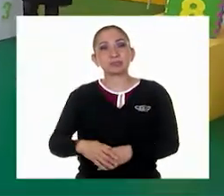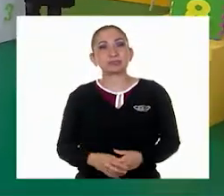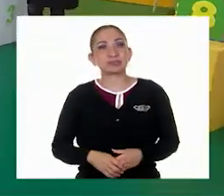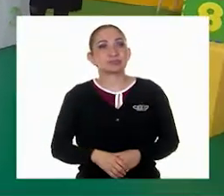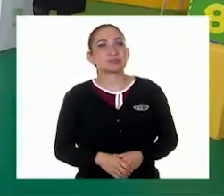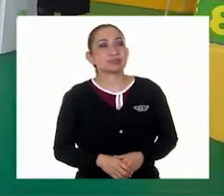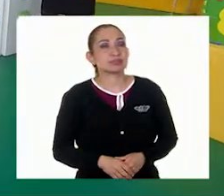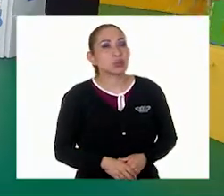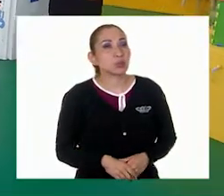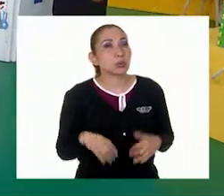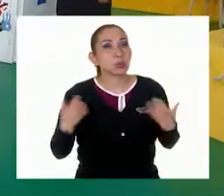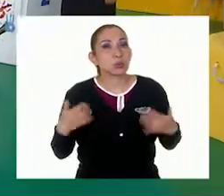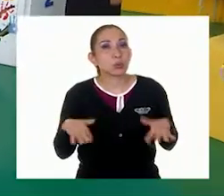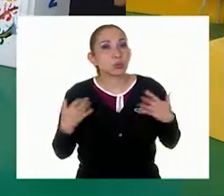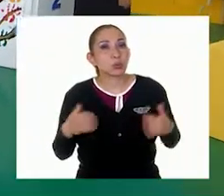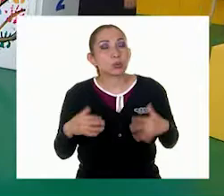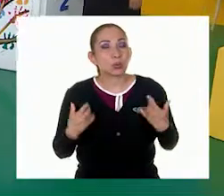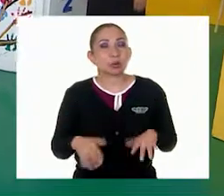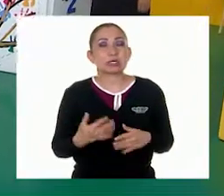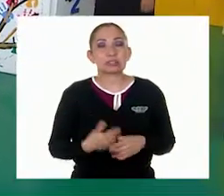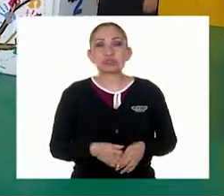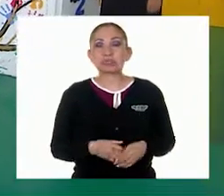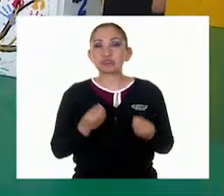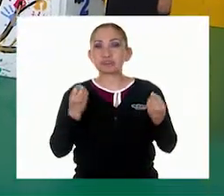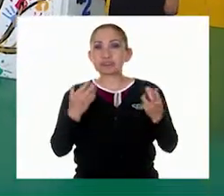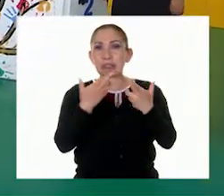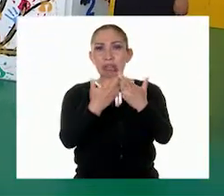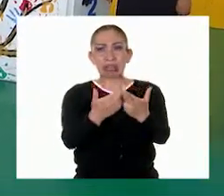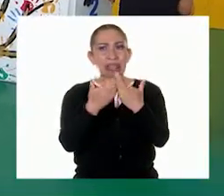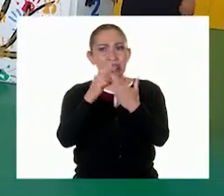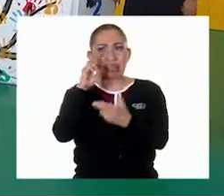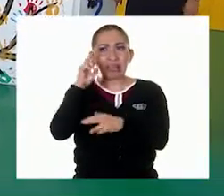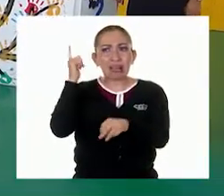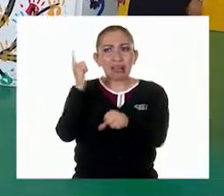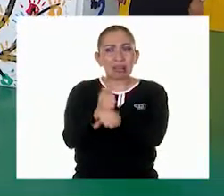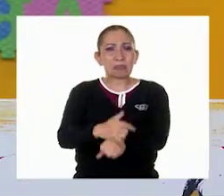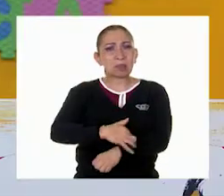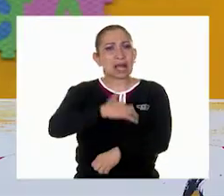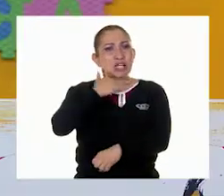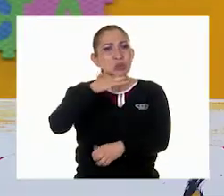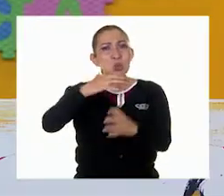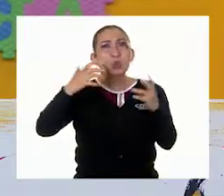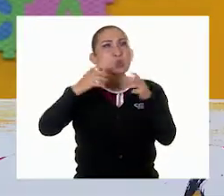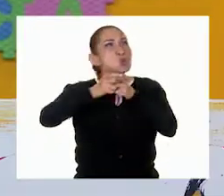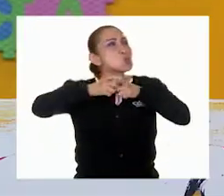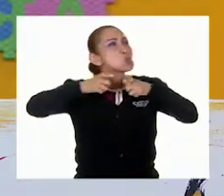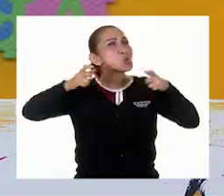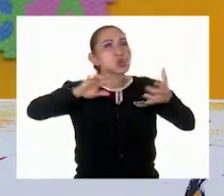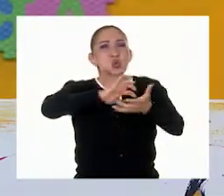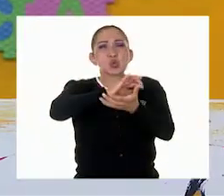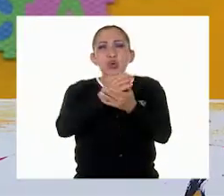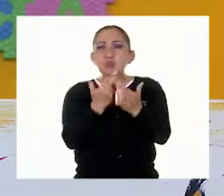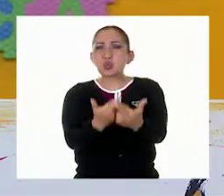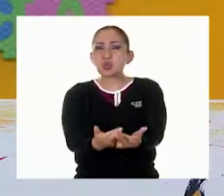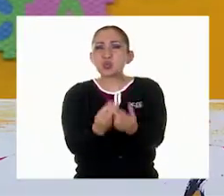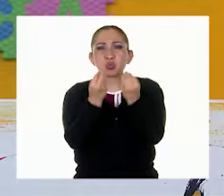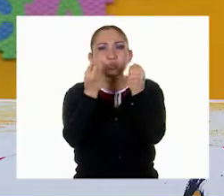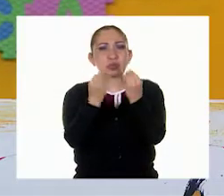deposita. Ah, ¿qué les pareció? ¡Ay, qué cantidad de basura! Es muchísima,